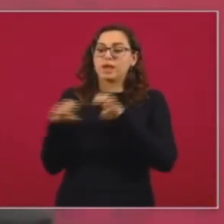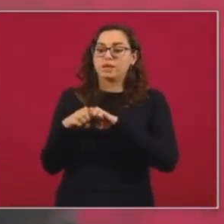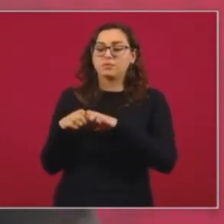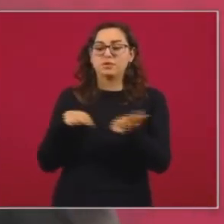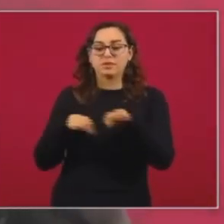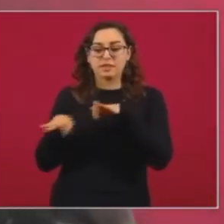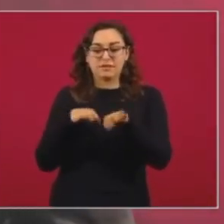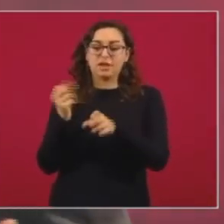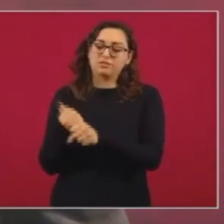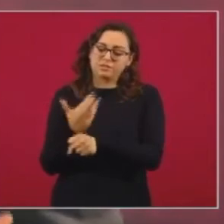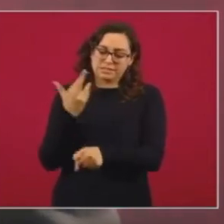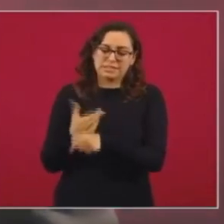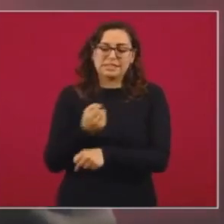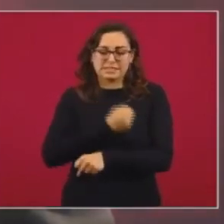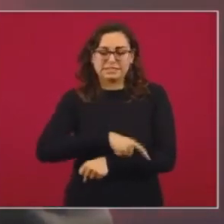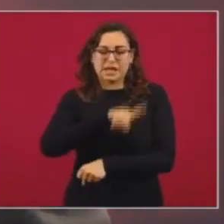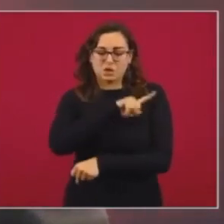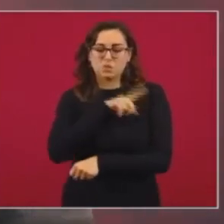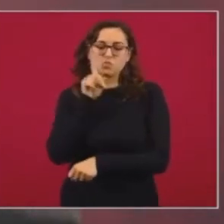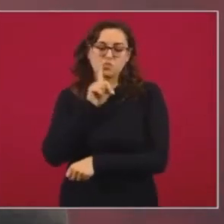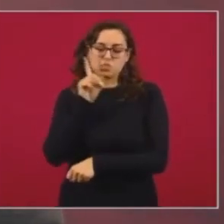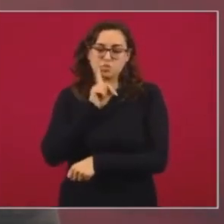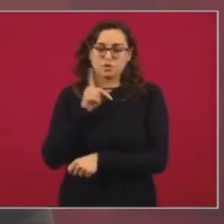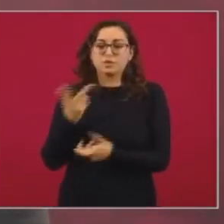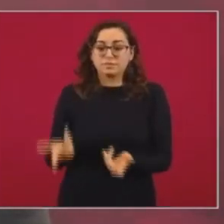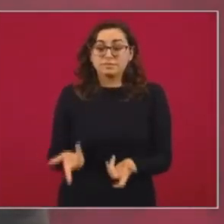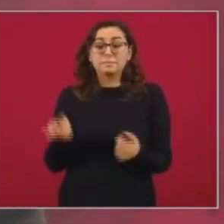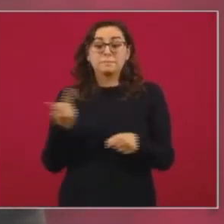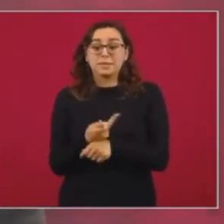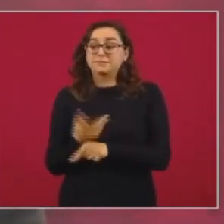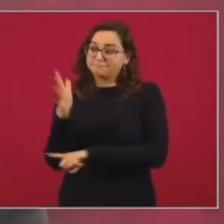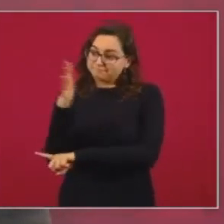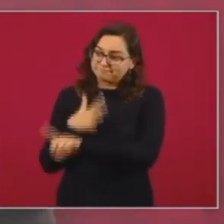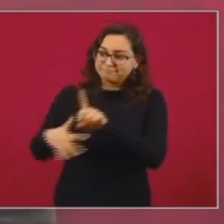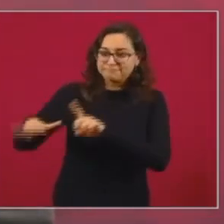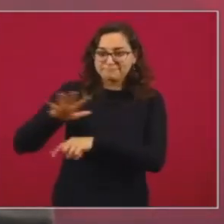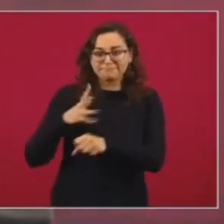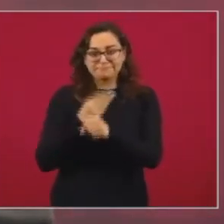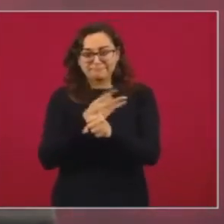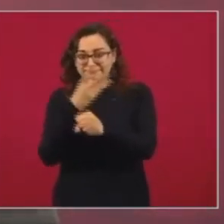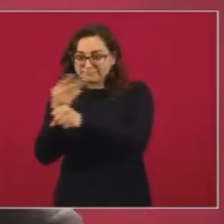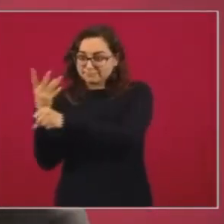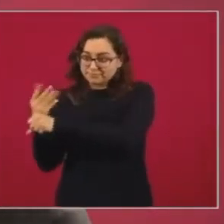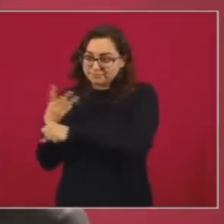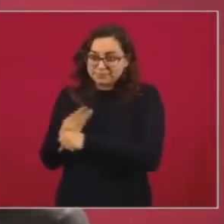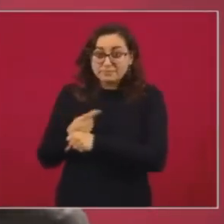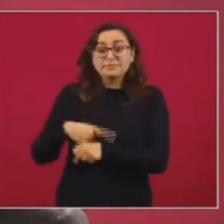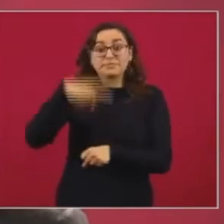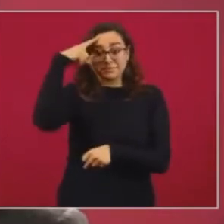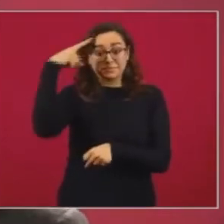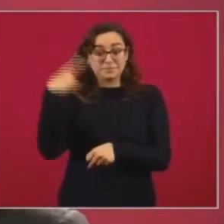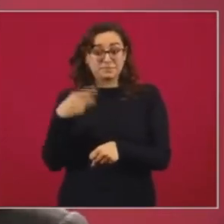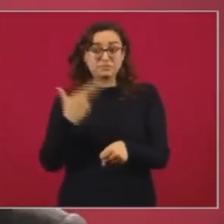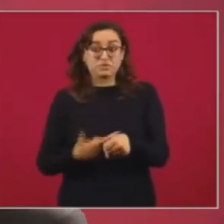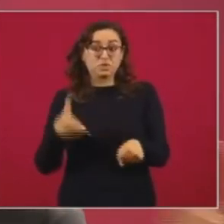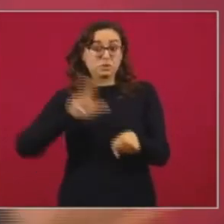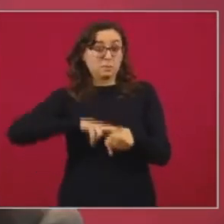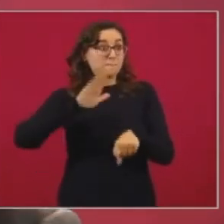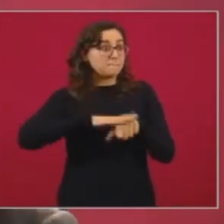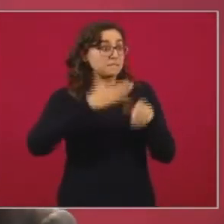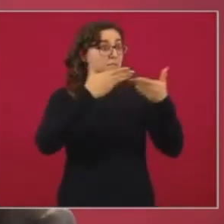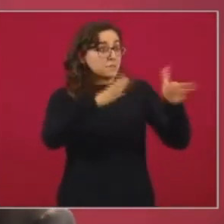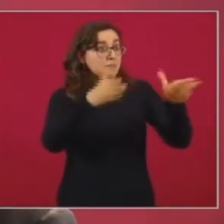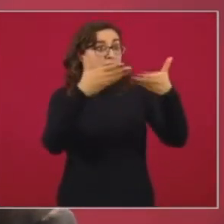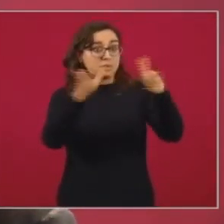Arellano, la secretaria de Salud, es justamente modificando esta realidad para tener mayor capacidad hospitalaria y